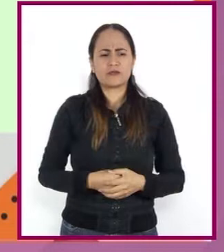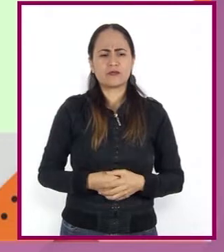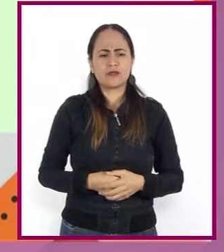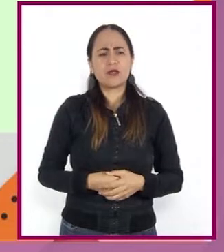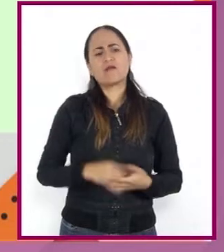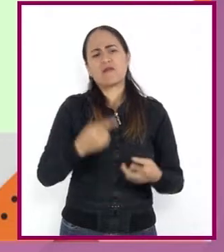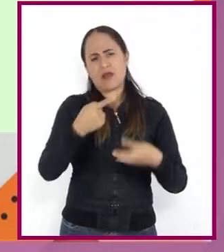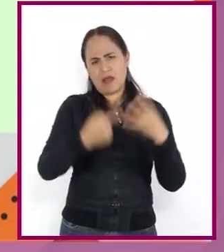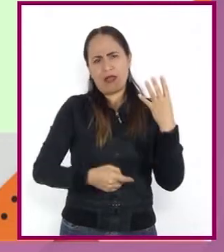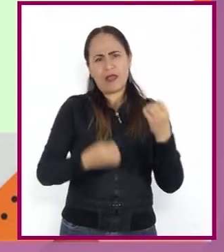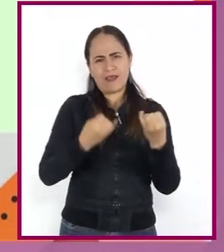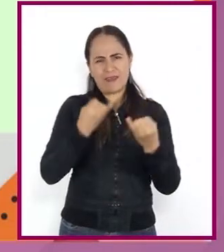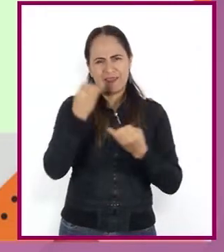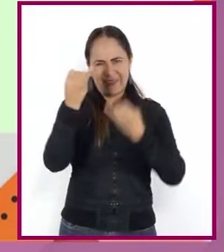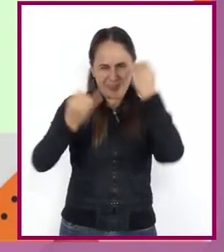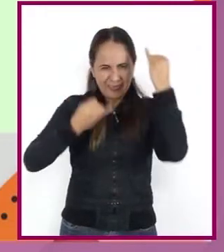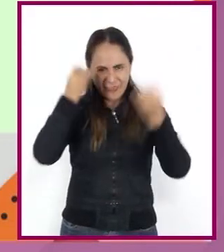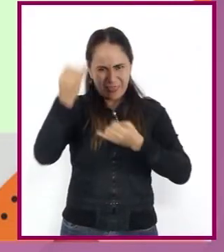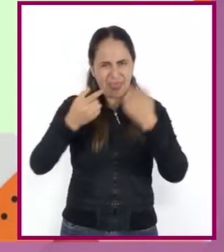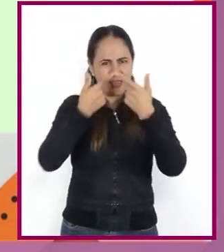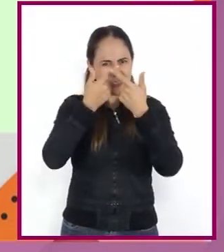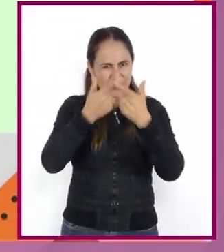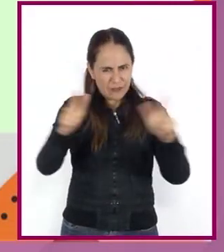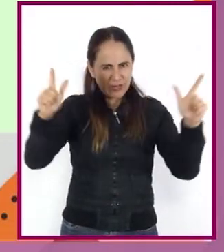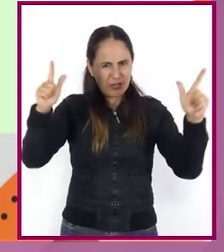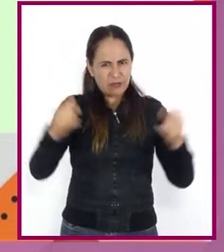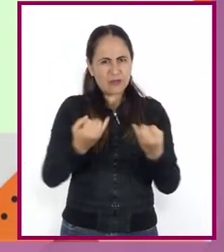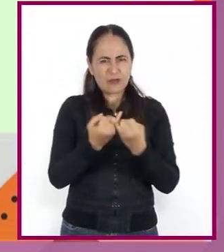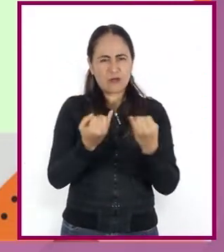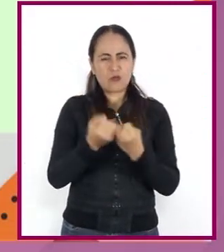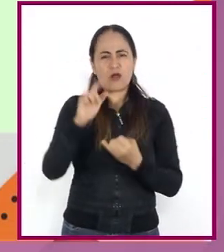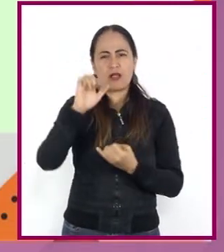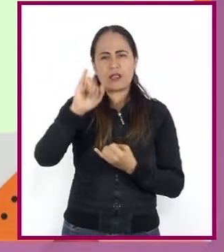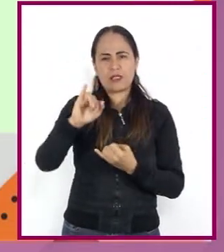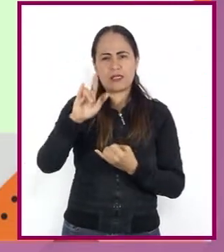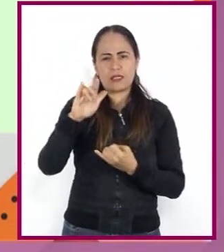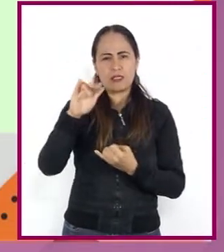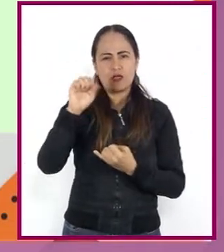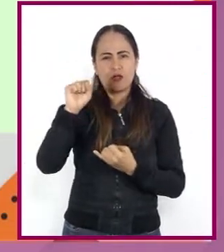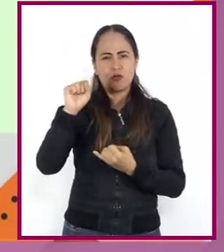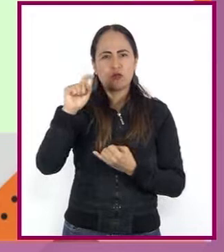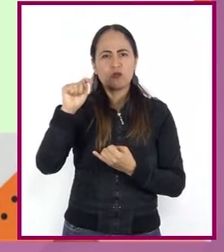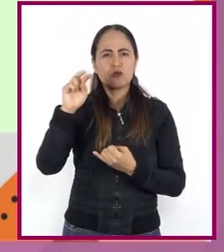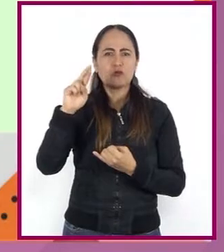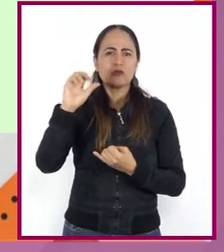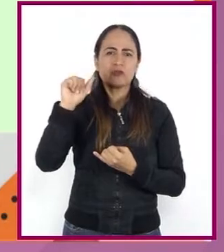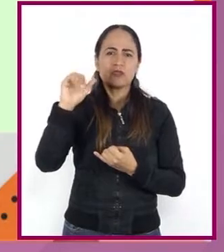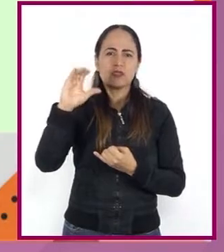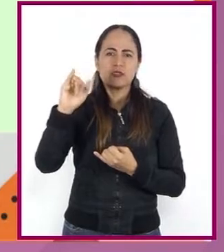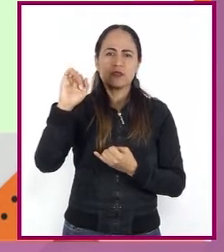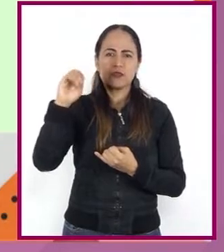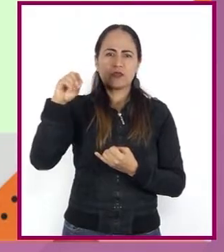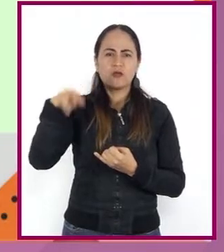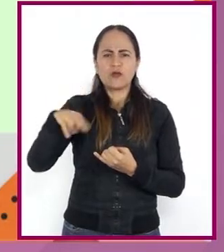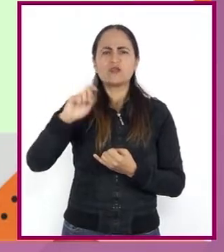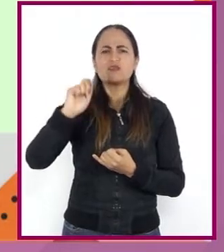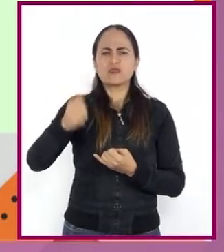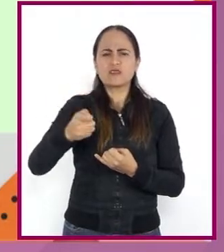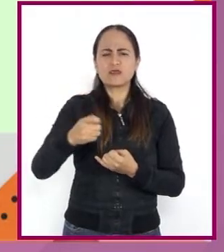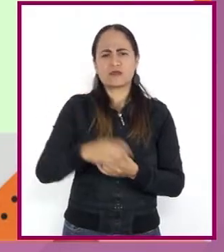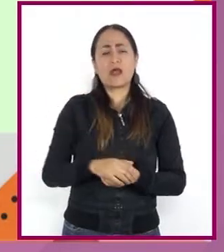las ideas del liberalismo y la Ilustración, que consideraban que la